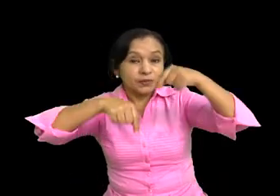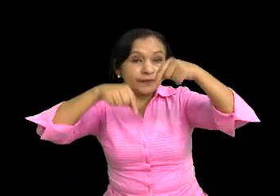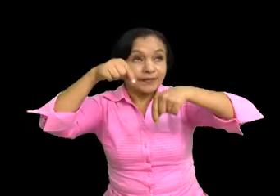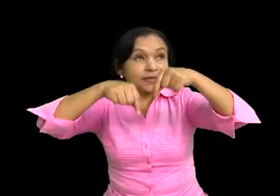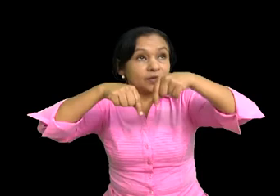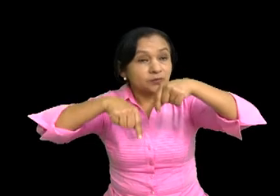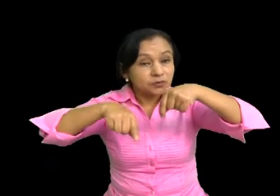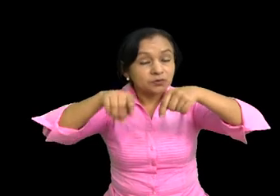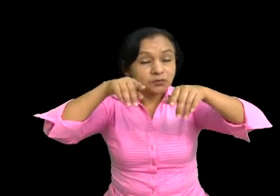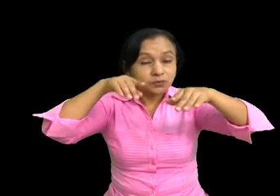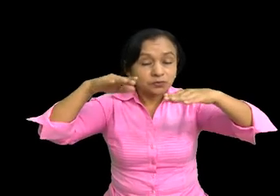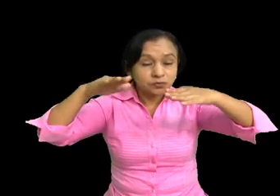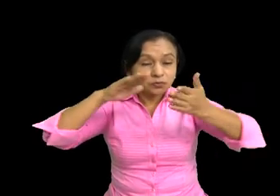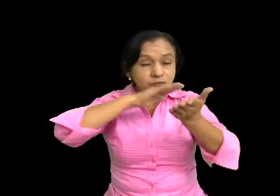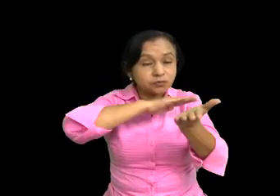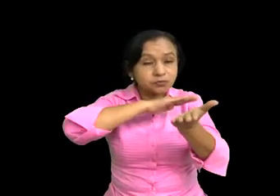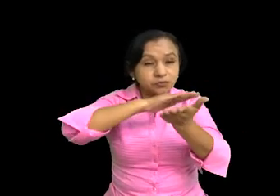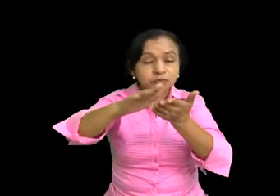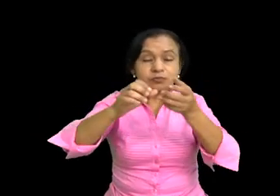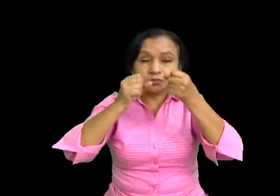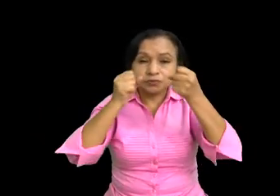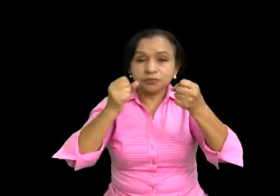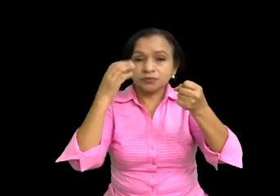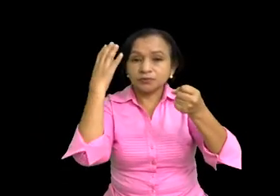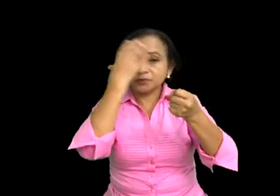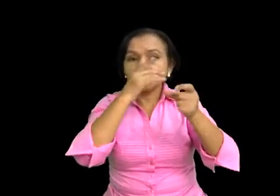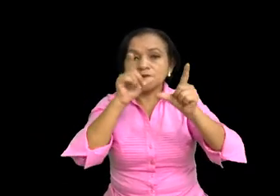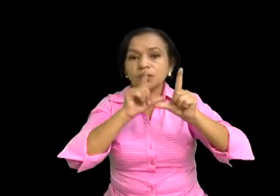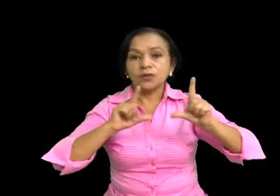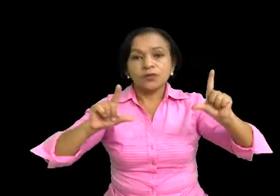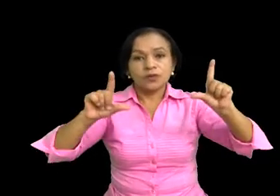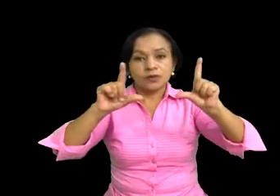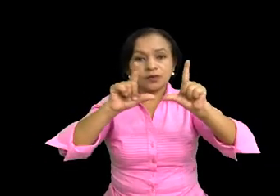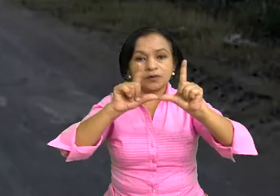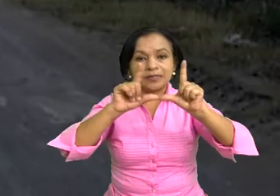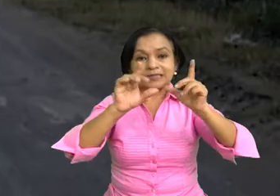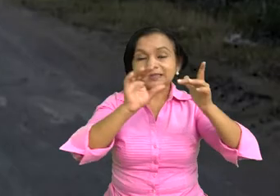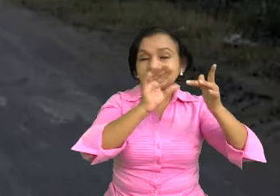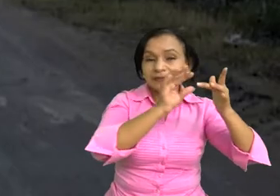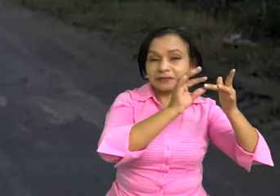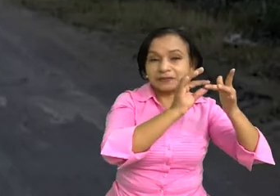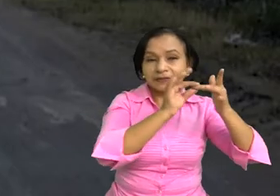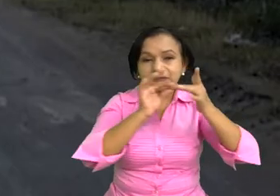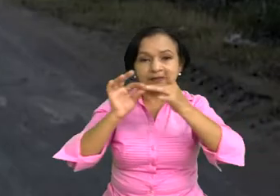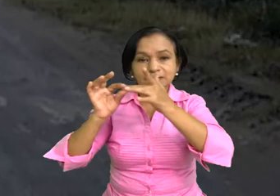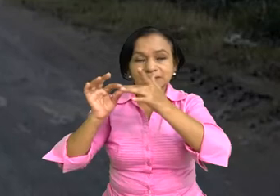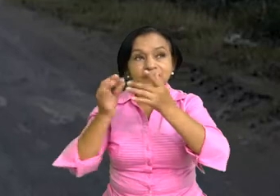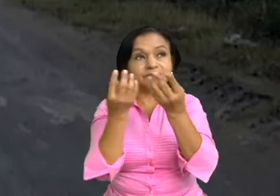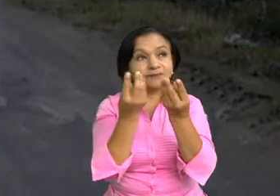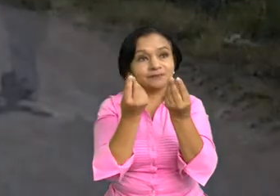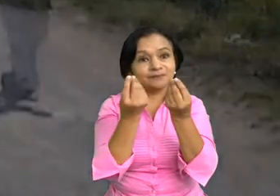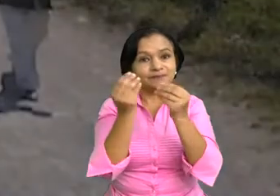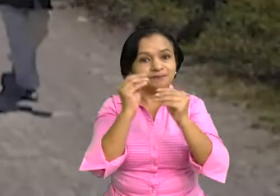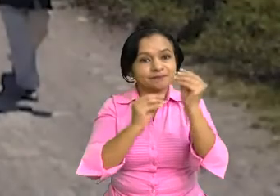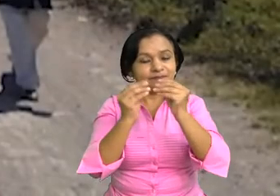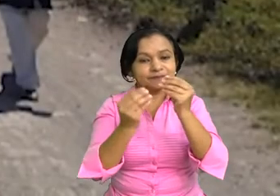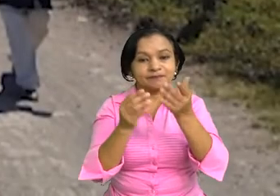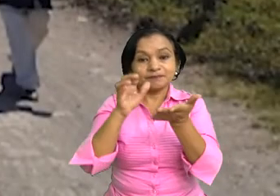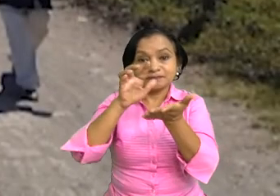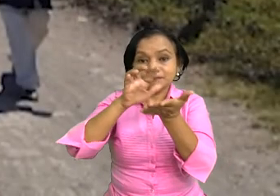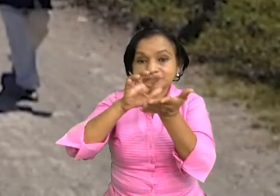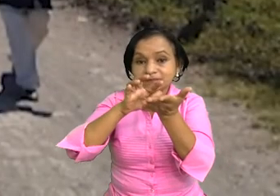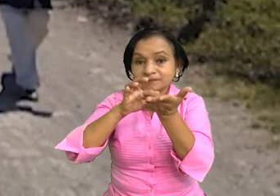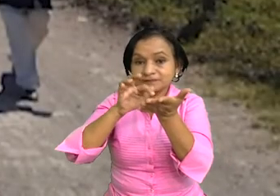de concreto hidráulico, una obra maravillosa en una zona de gran potencial económico y de producción